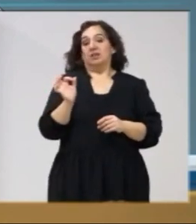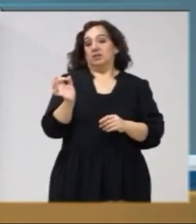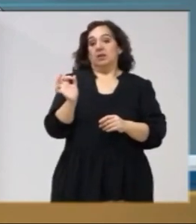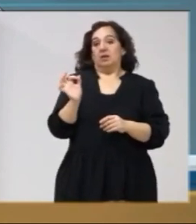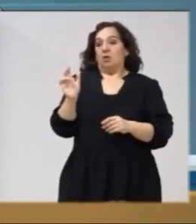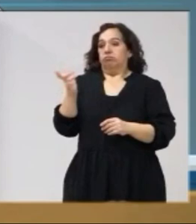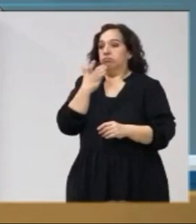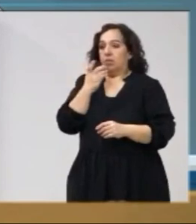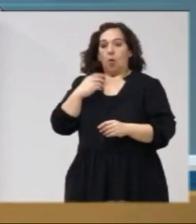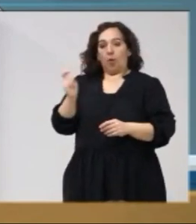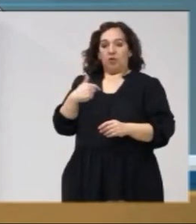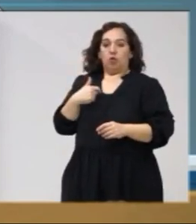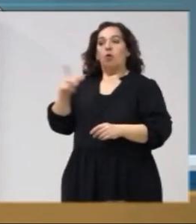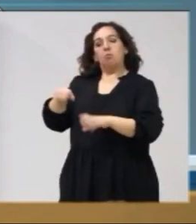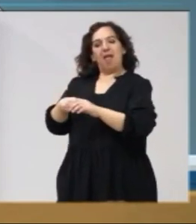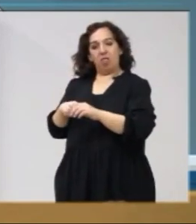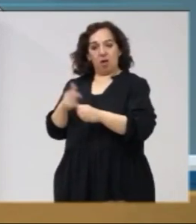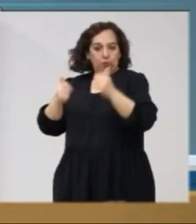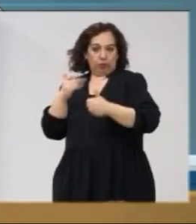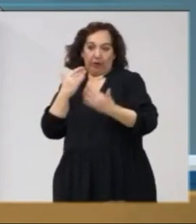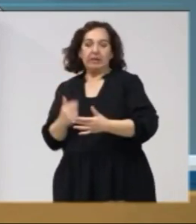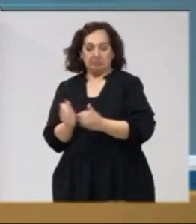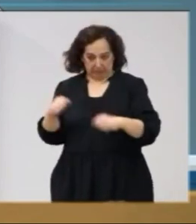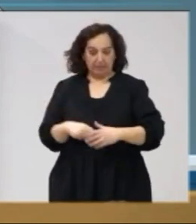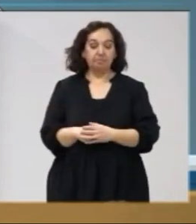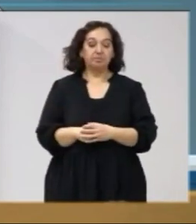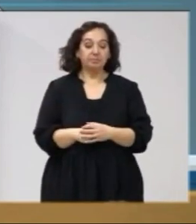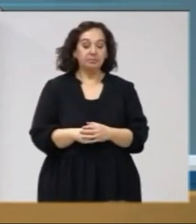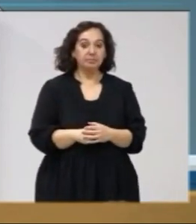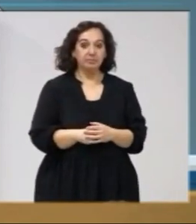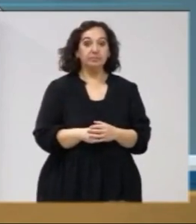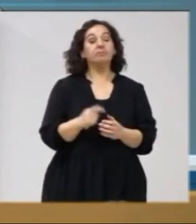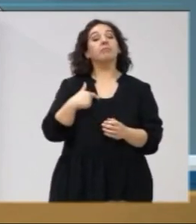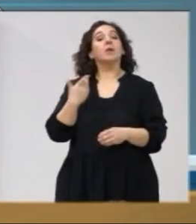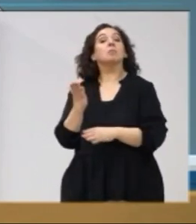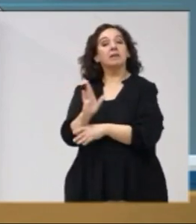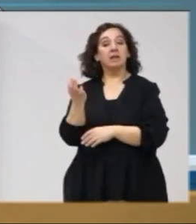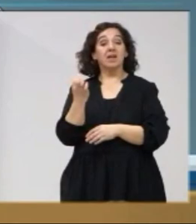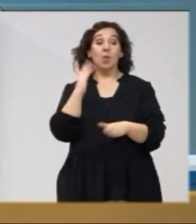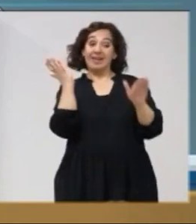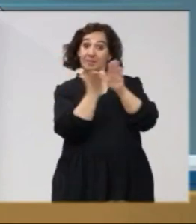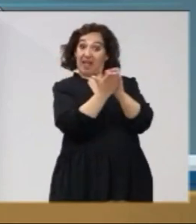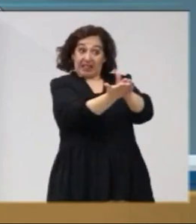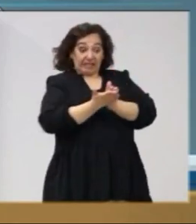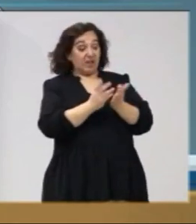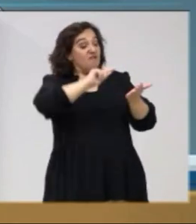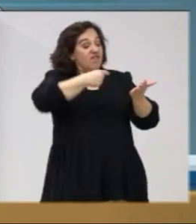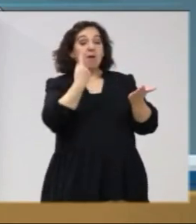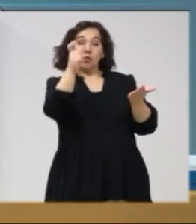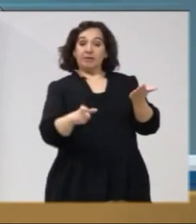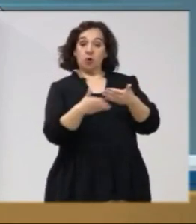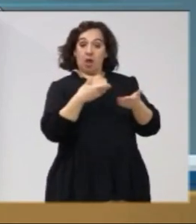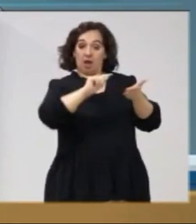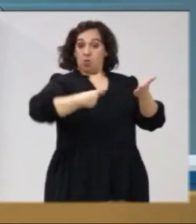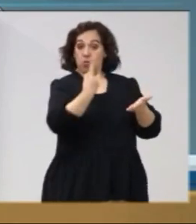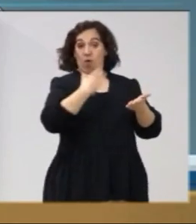carrera y han obtenido la plaza. Pues bien, vamos a plantear que esos expedientes no vengan con la firma de un solo